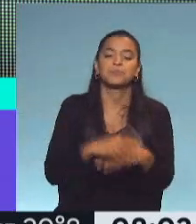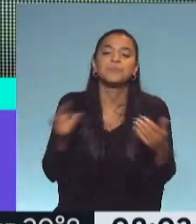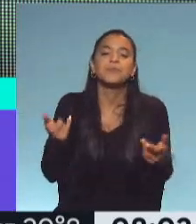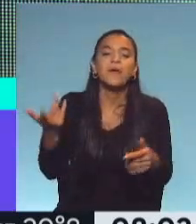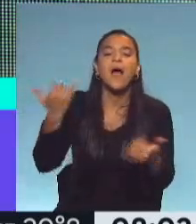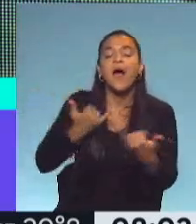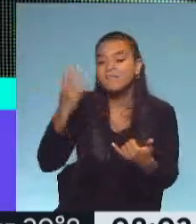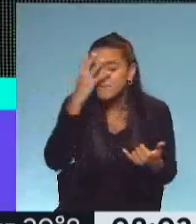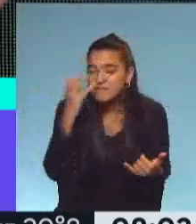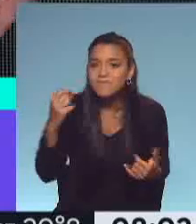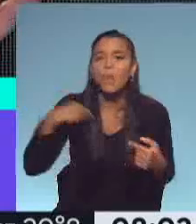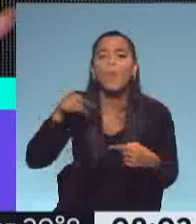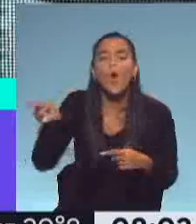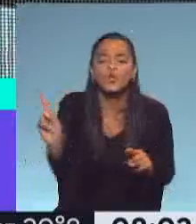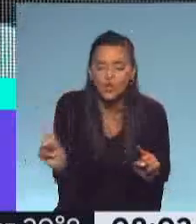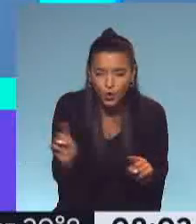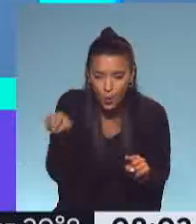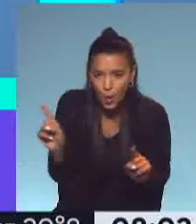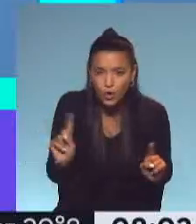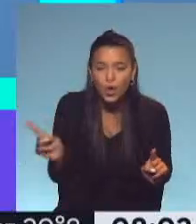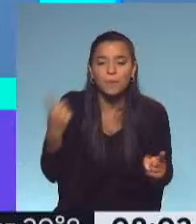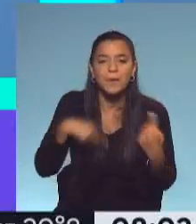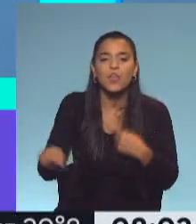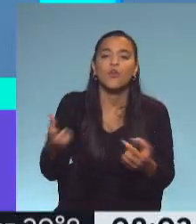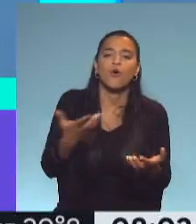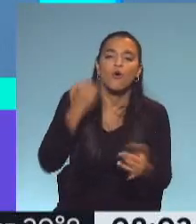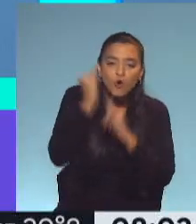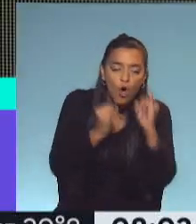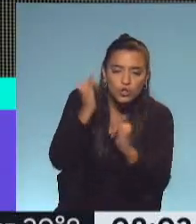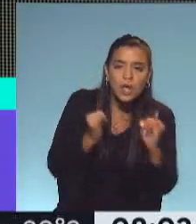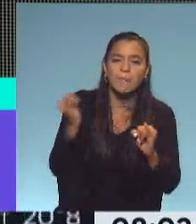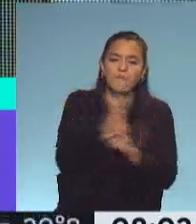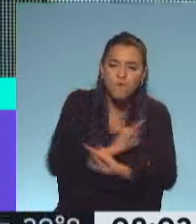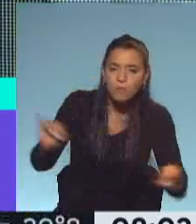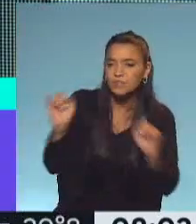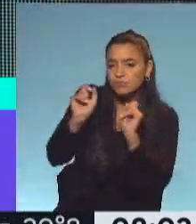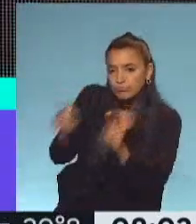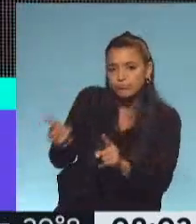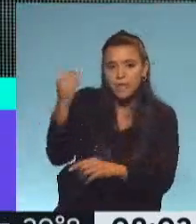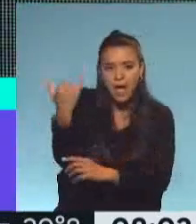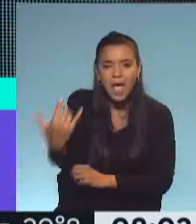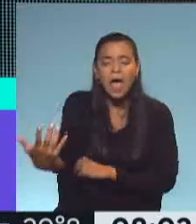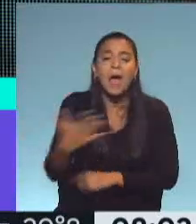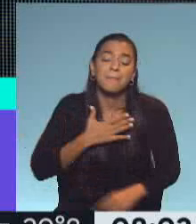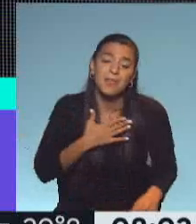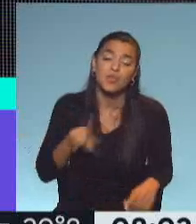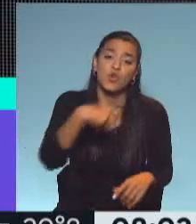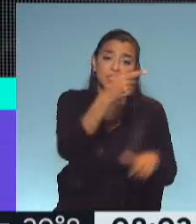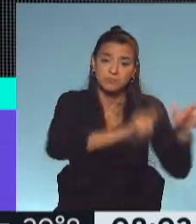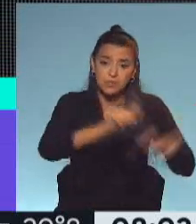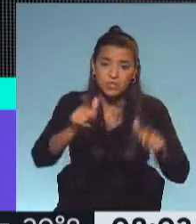de convencerme, no vos, tus argumentos, sí, información. A mí, a un montón de gente